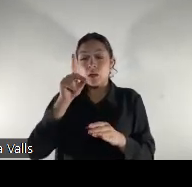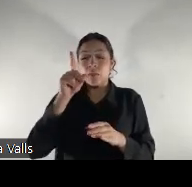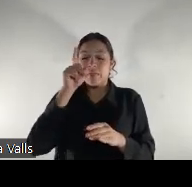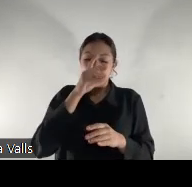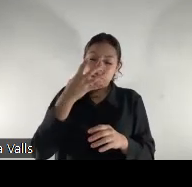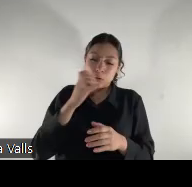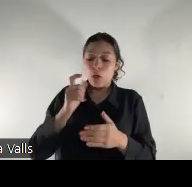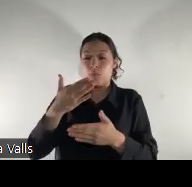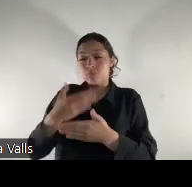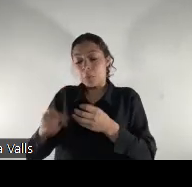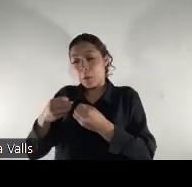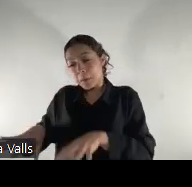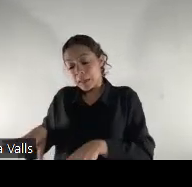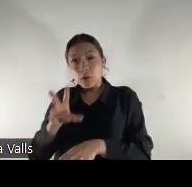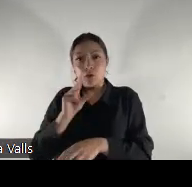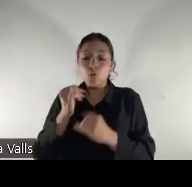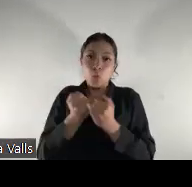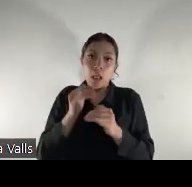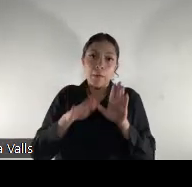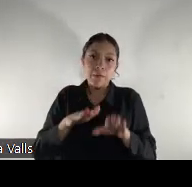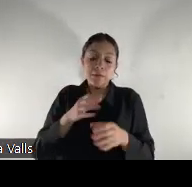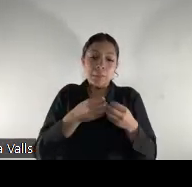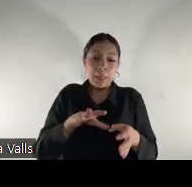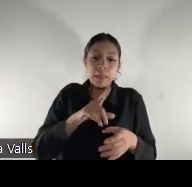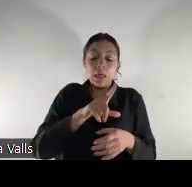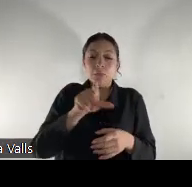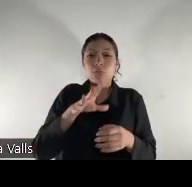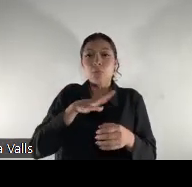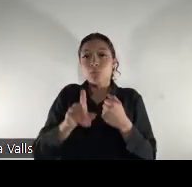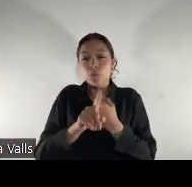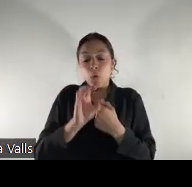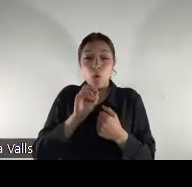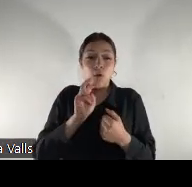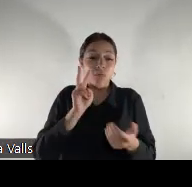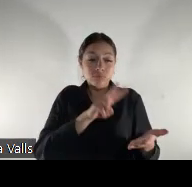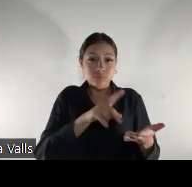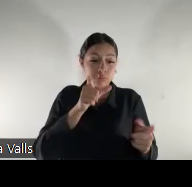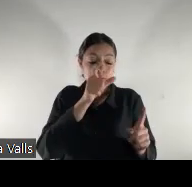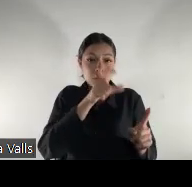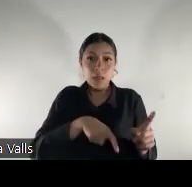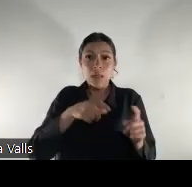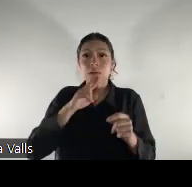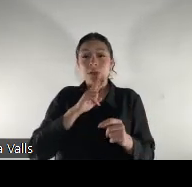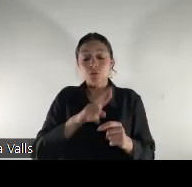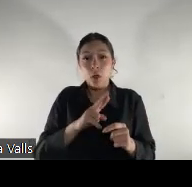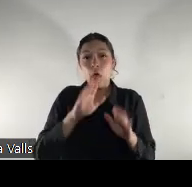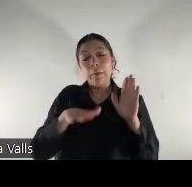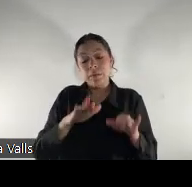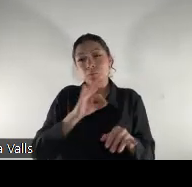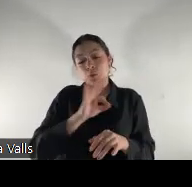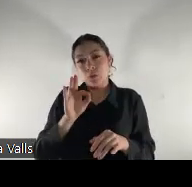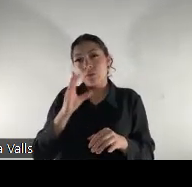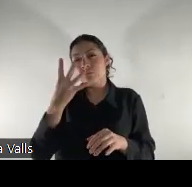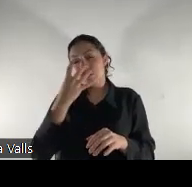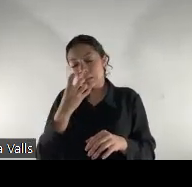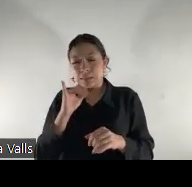persona, también son pérdidas de abstracciones. Entonces un diagnóstico puede ser también parte de un